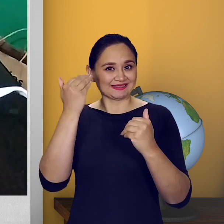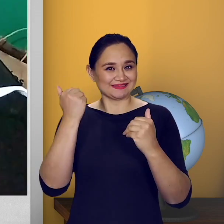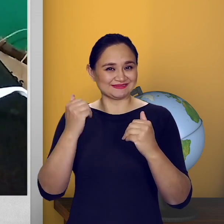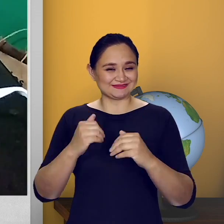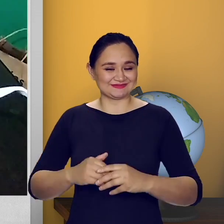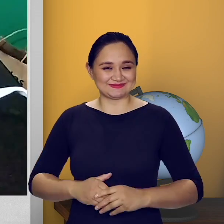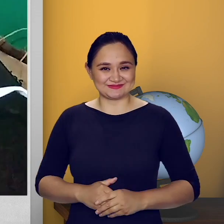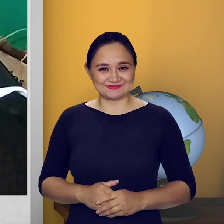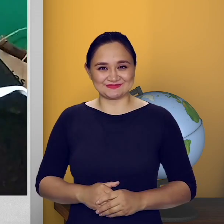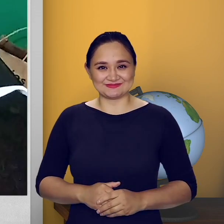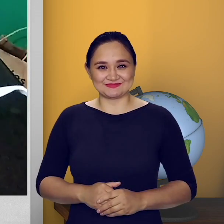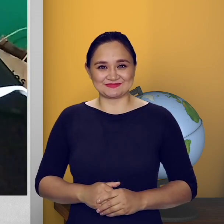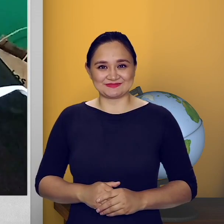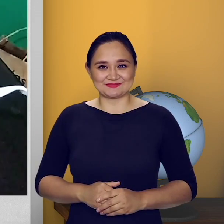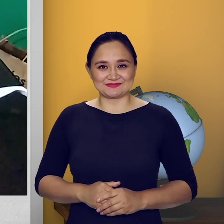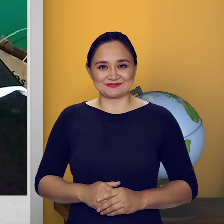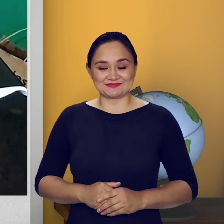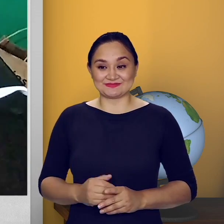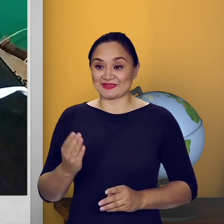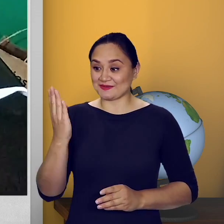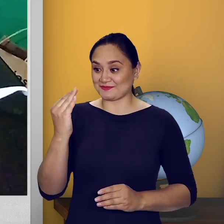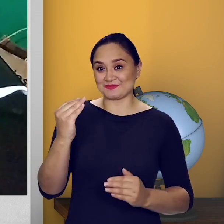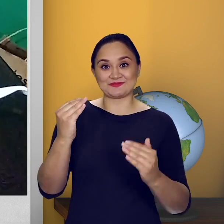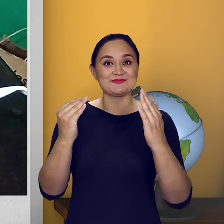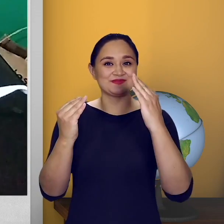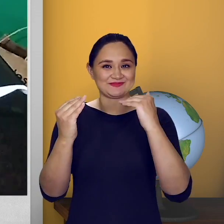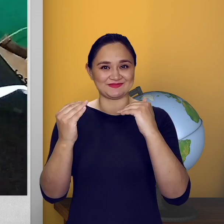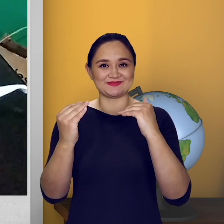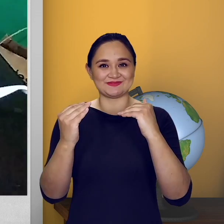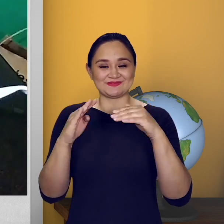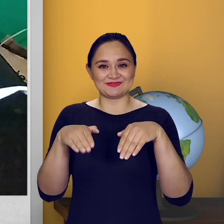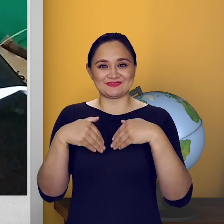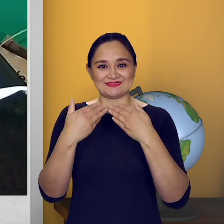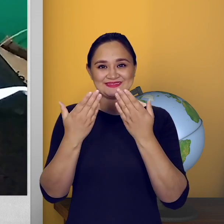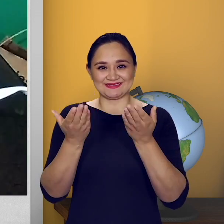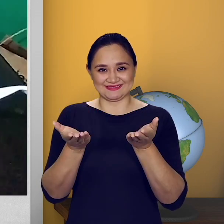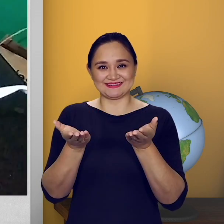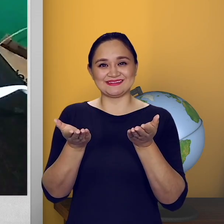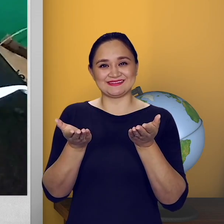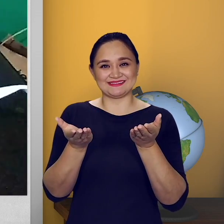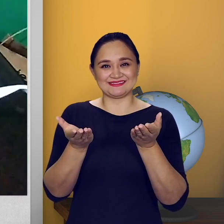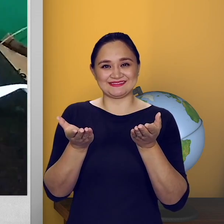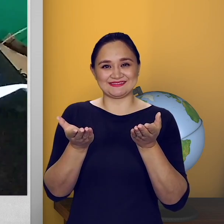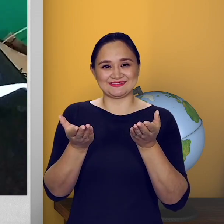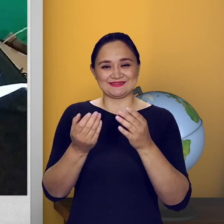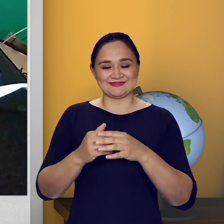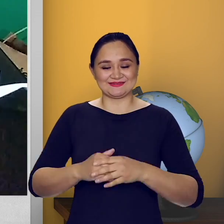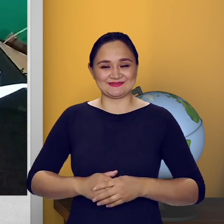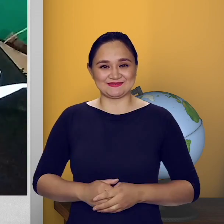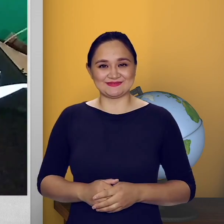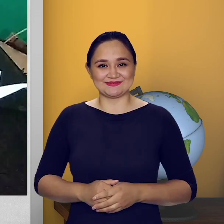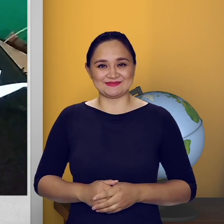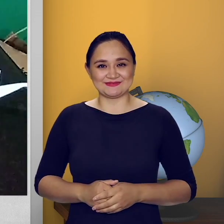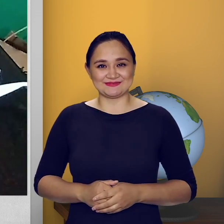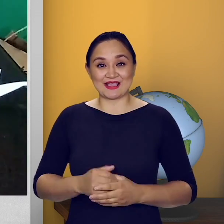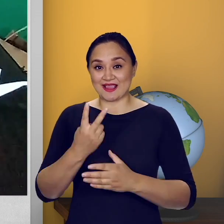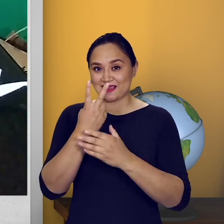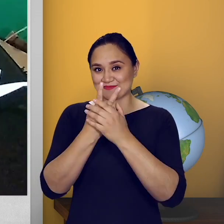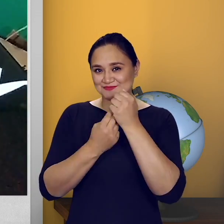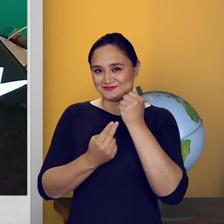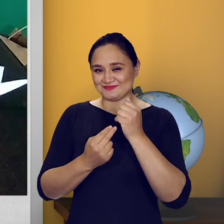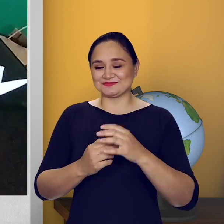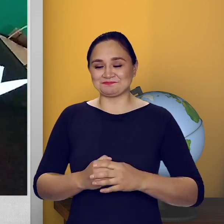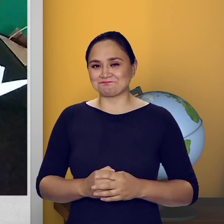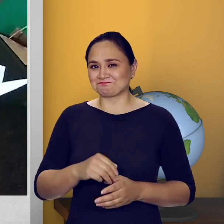ya tenemos aquí. Lo hacemos hacia adentro y hacia afuera, hacia los dos